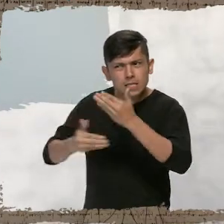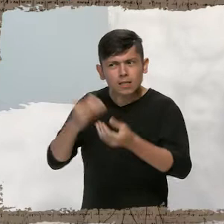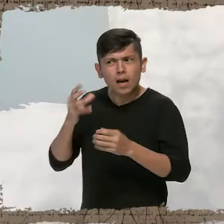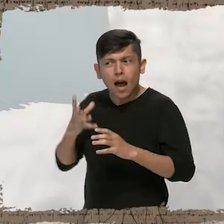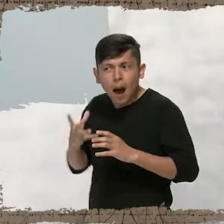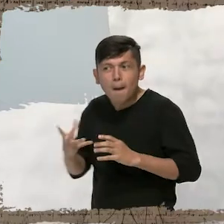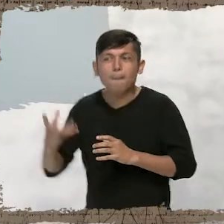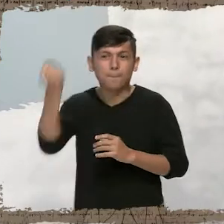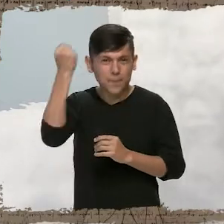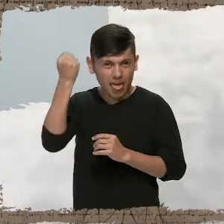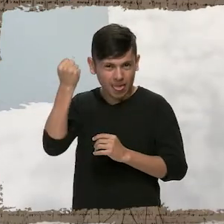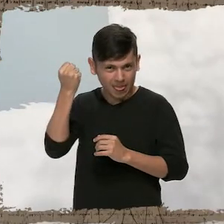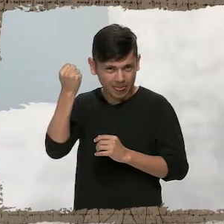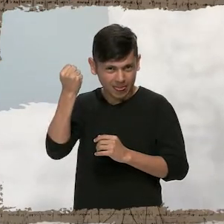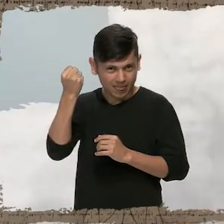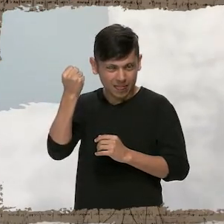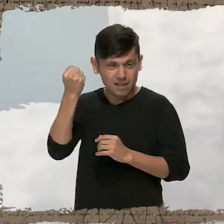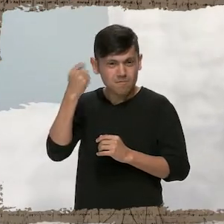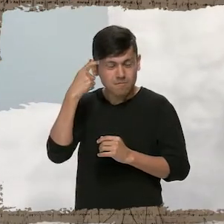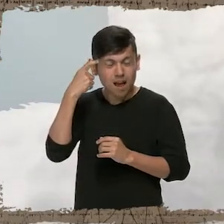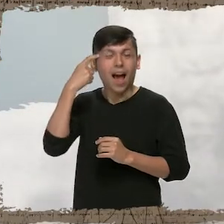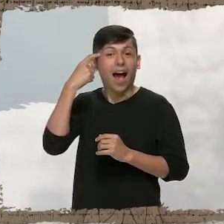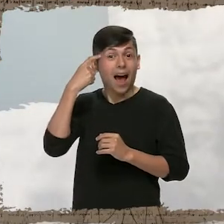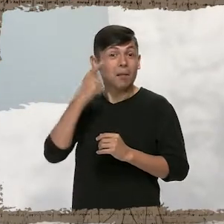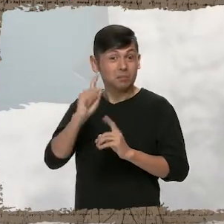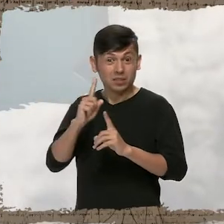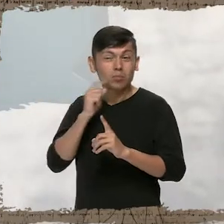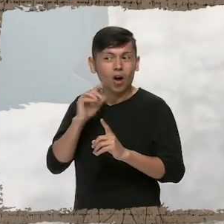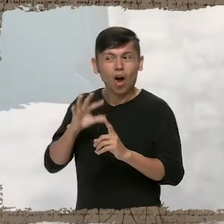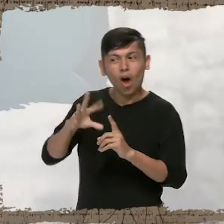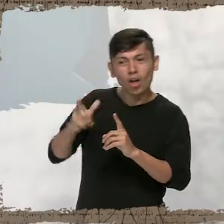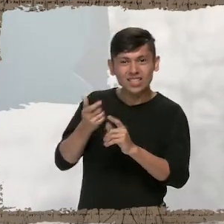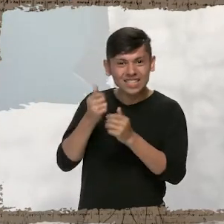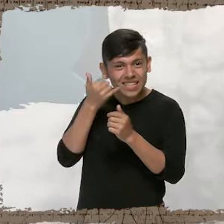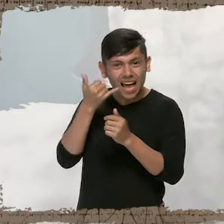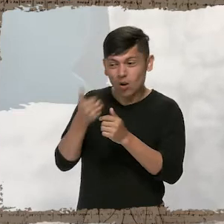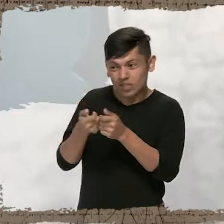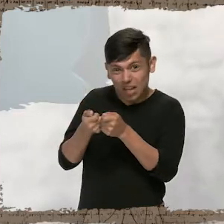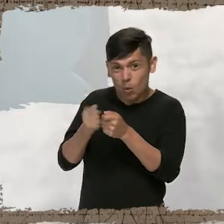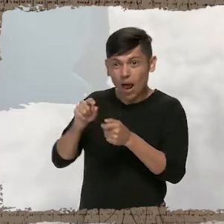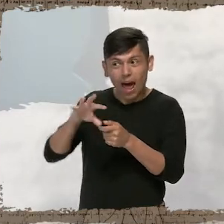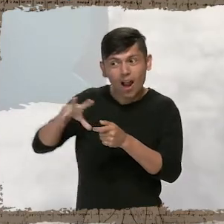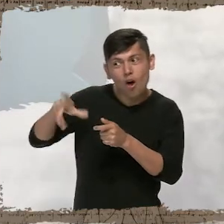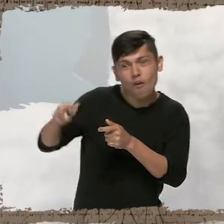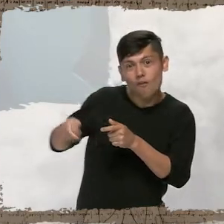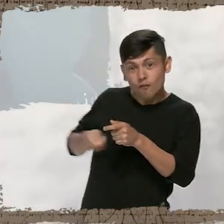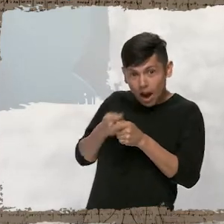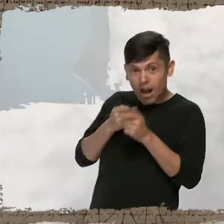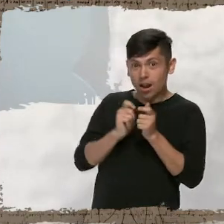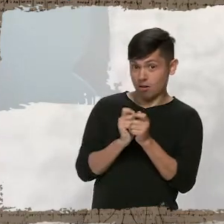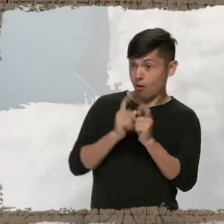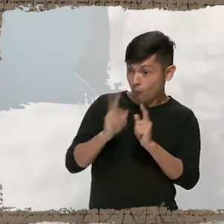para poder lograr es conseguir lo que quiere como por ejemplo robarle el celular a camila y